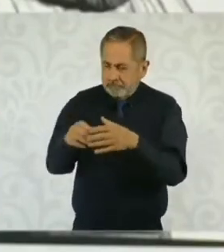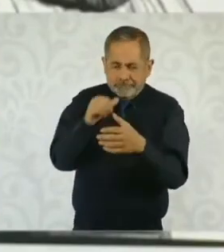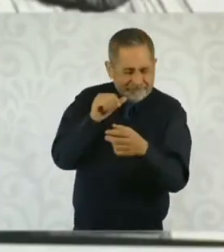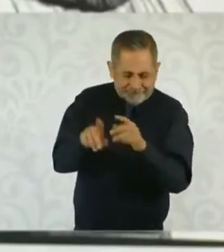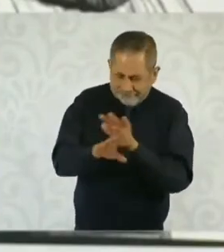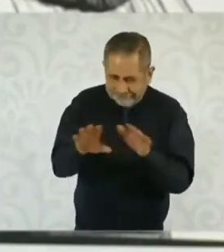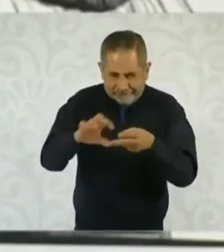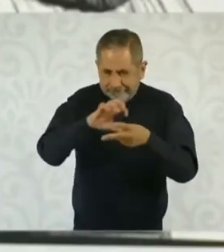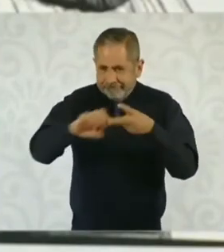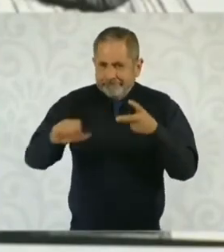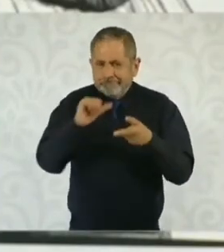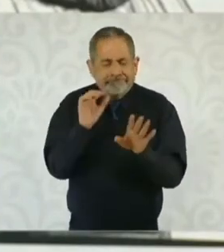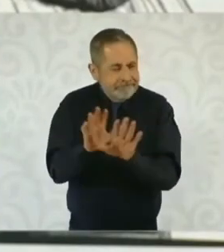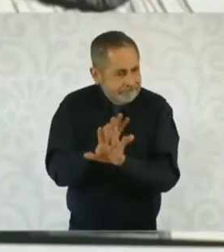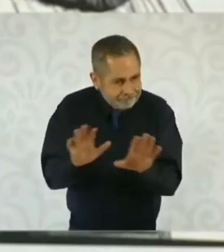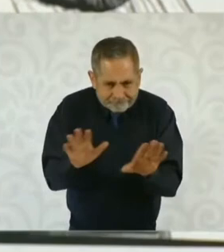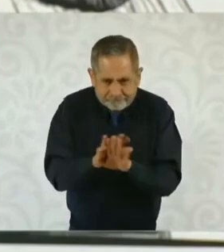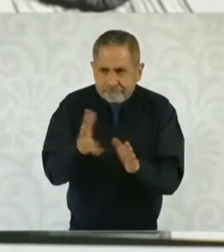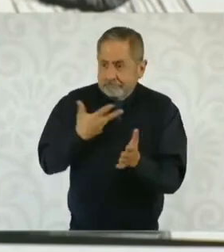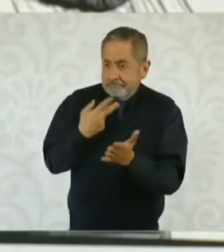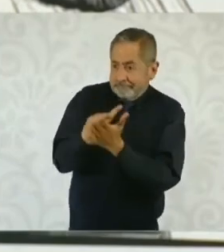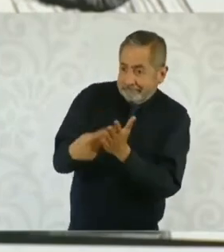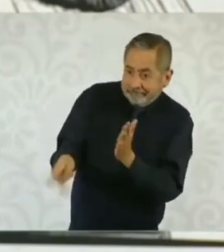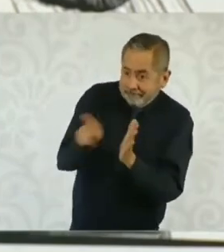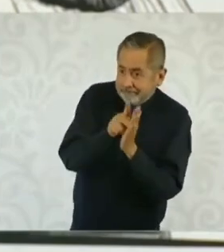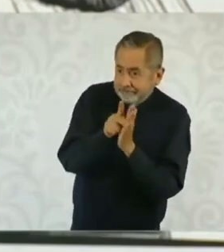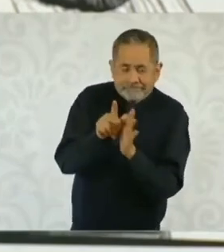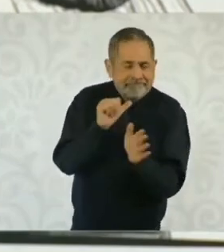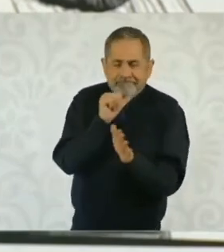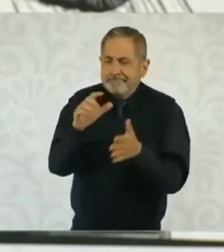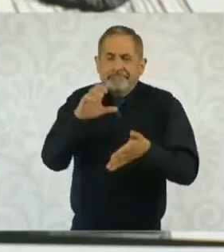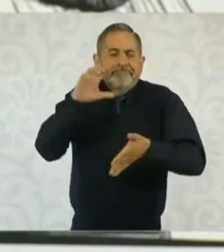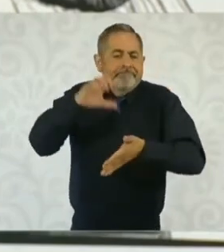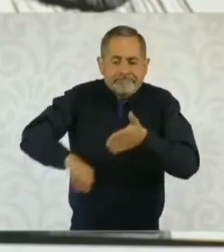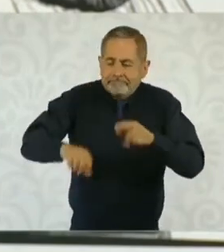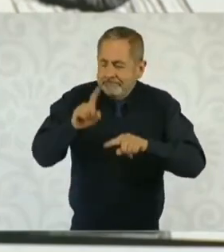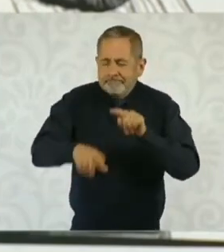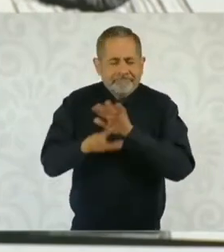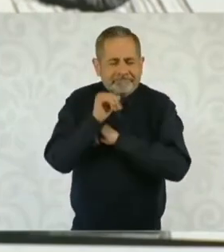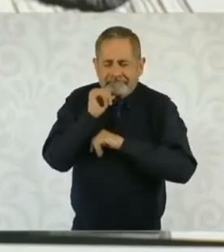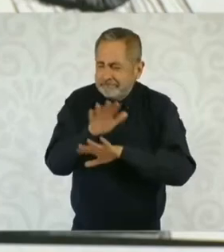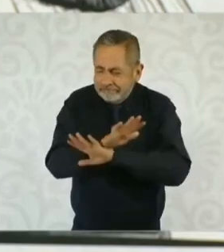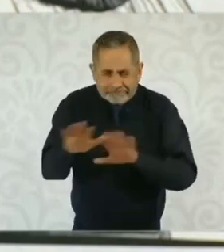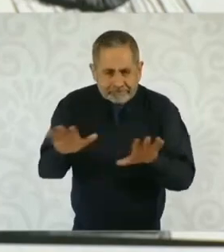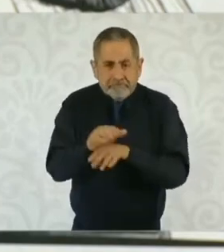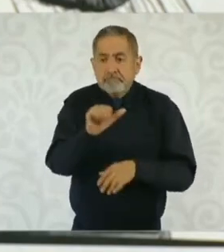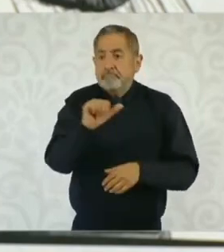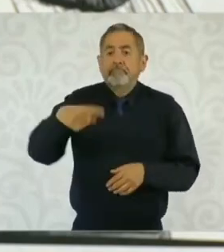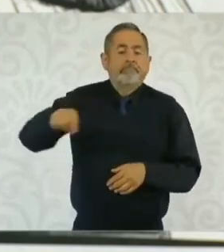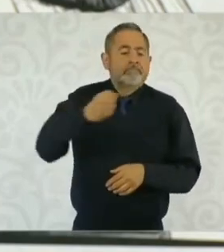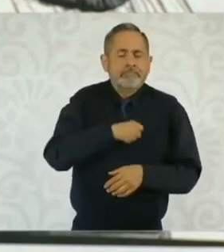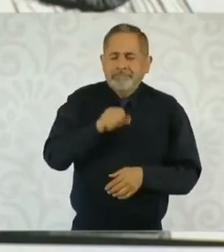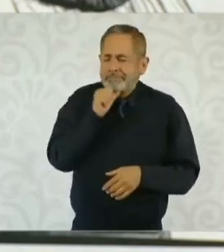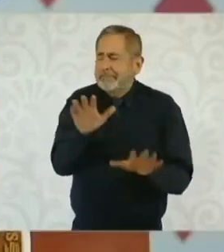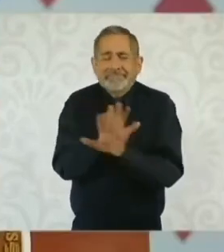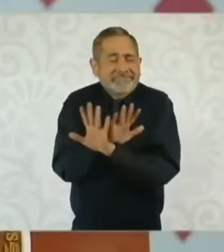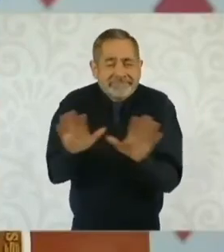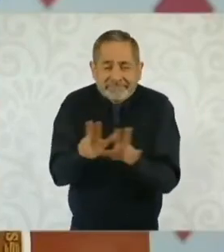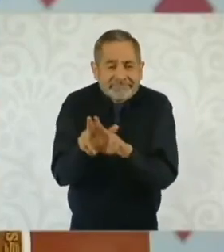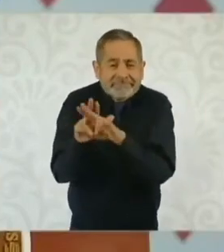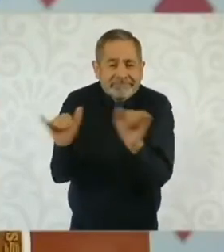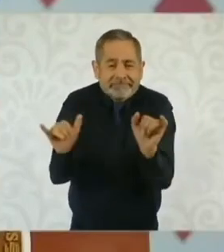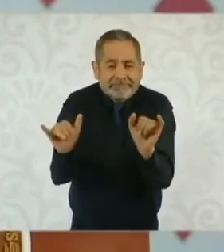no impacta a trabajadores del sector salud, no tiene ningún impacto, sino